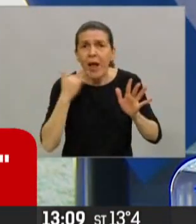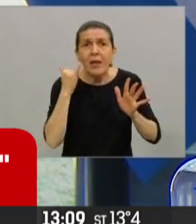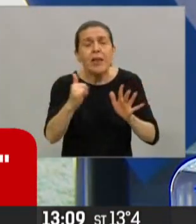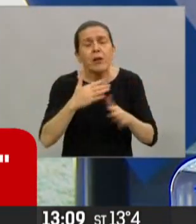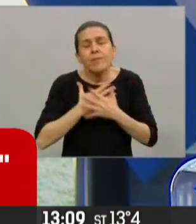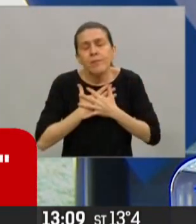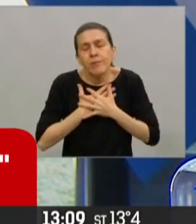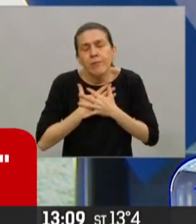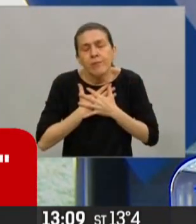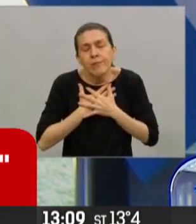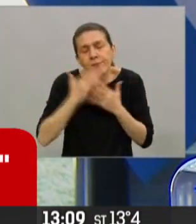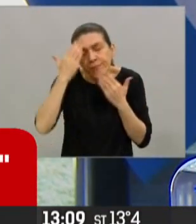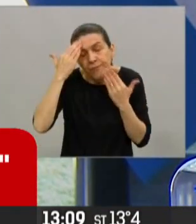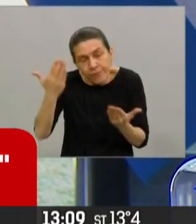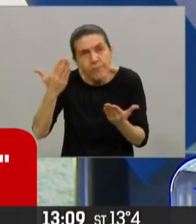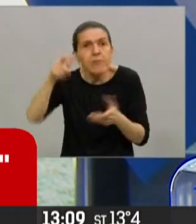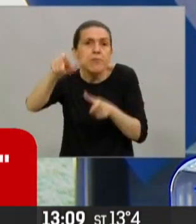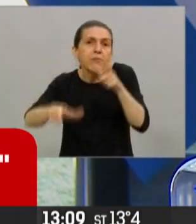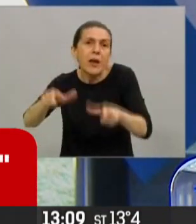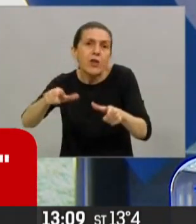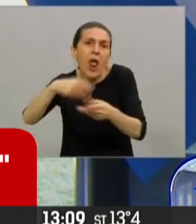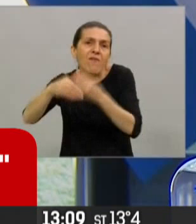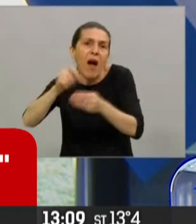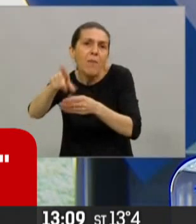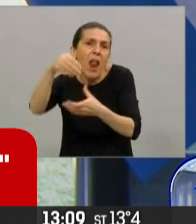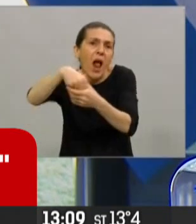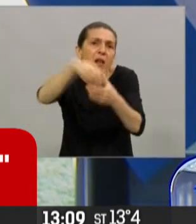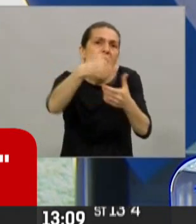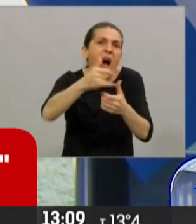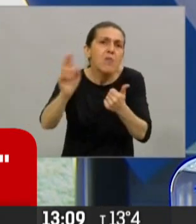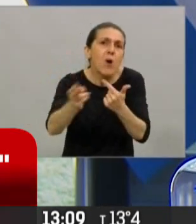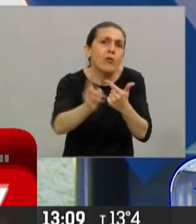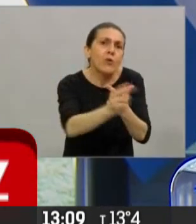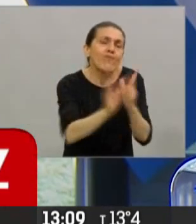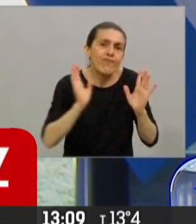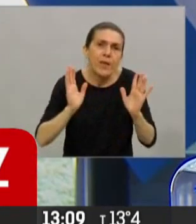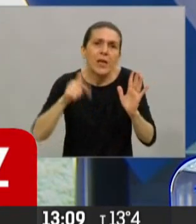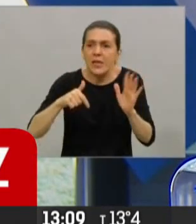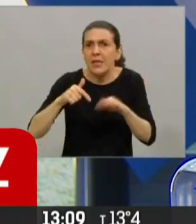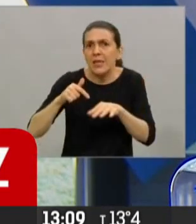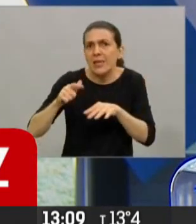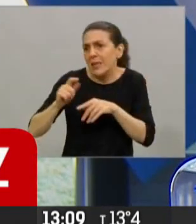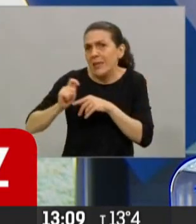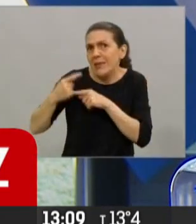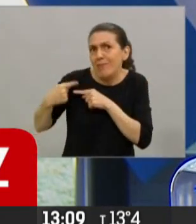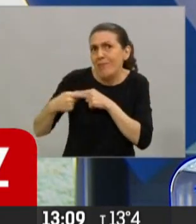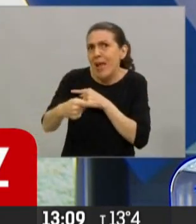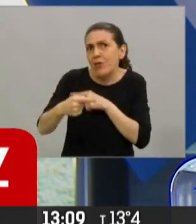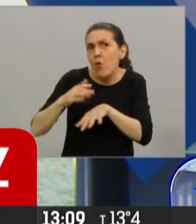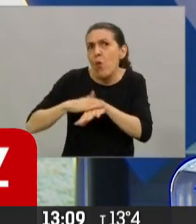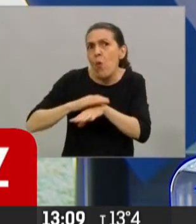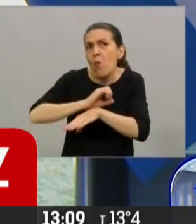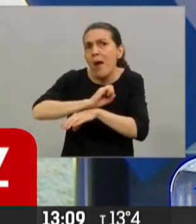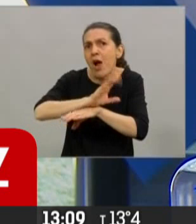de solidaridad con aquellos que han perdido seres queridos en este tiempo como consecuencia de este